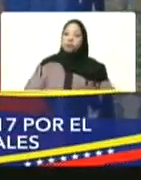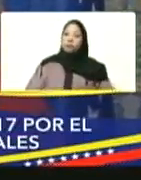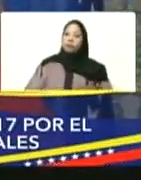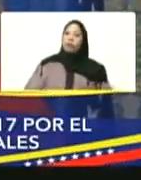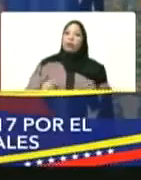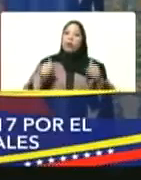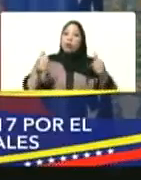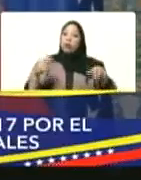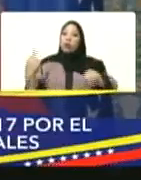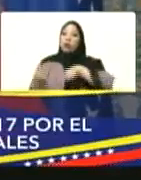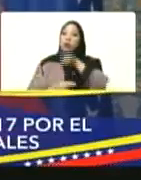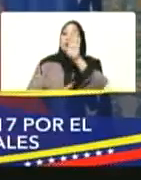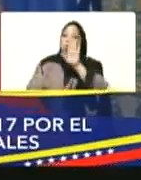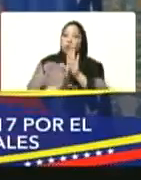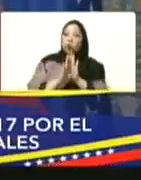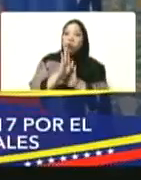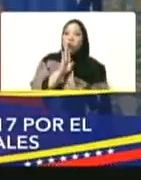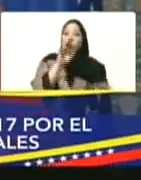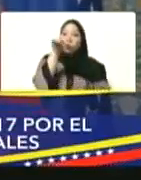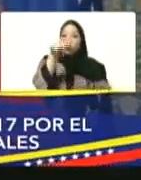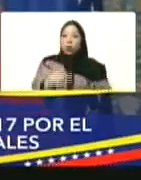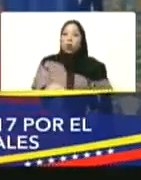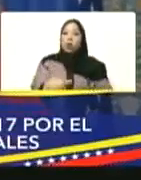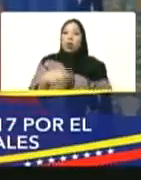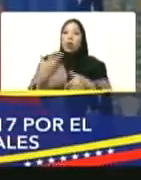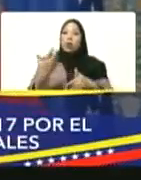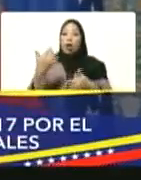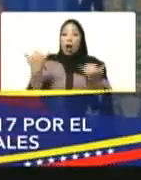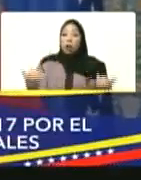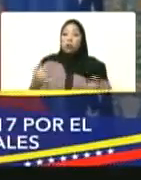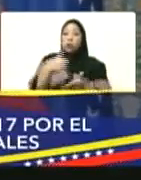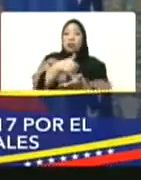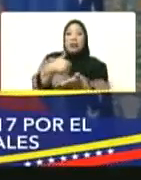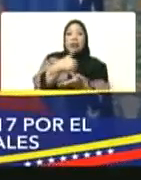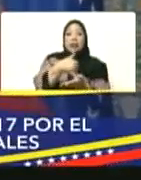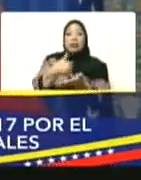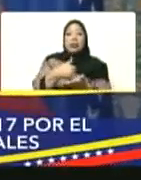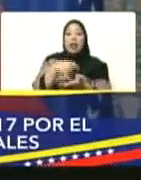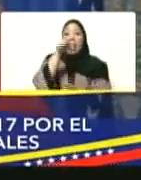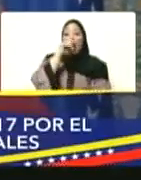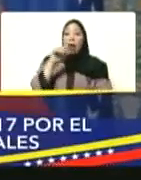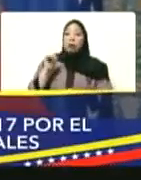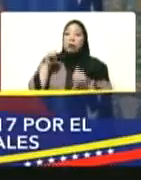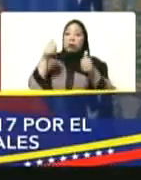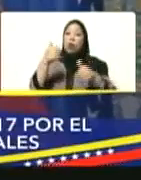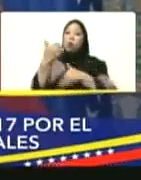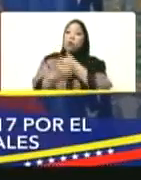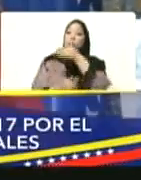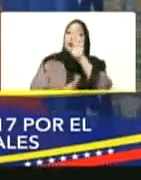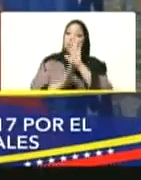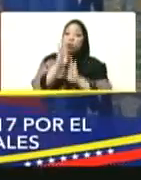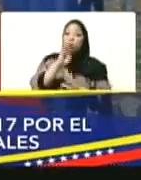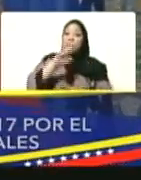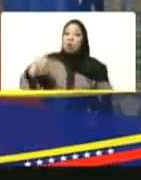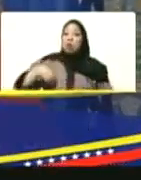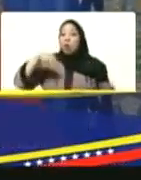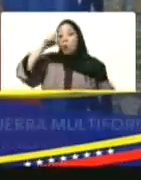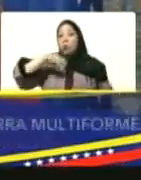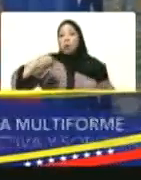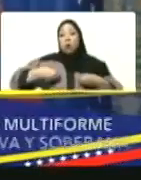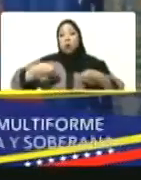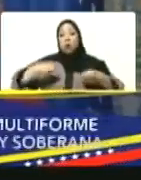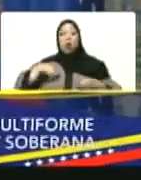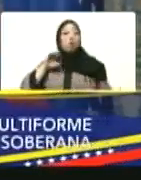de una recuperación estable, autosostenida y de crecimiento para los años que están por